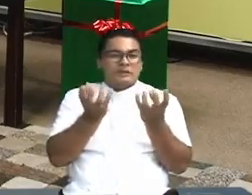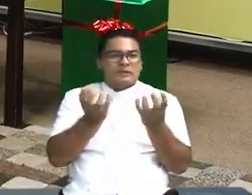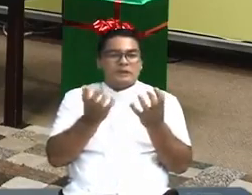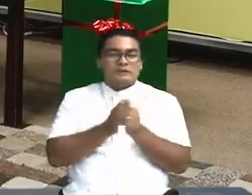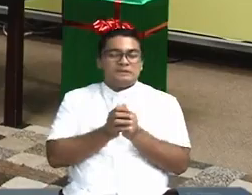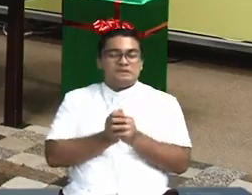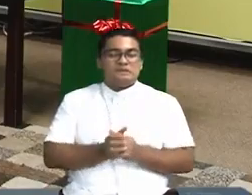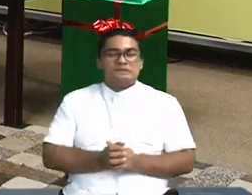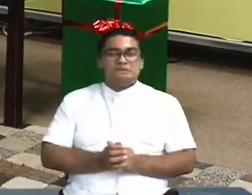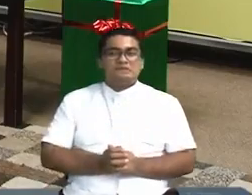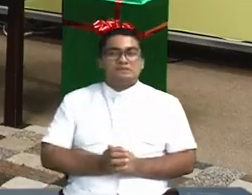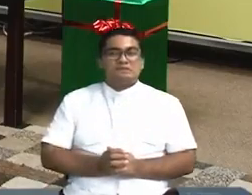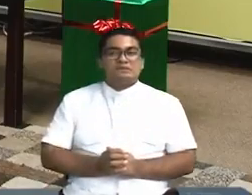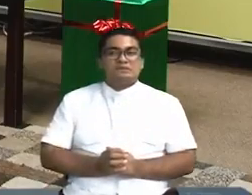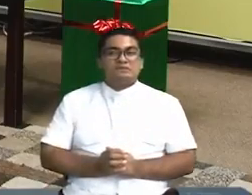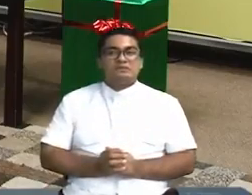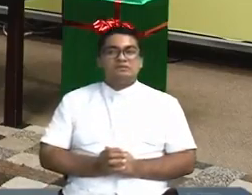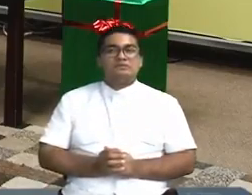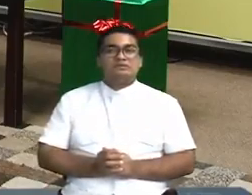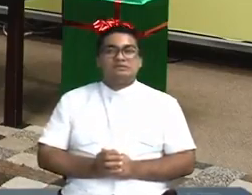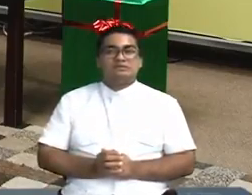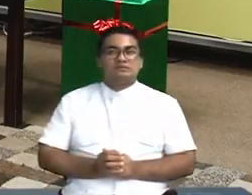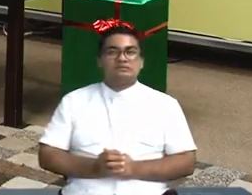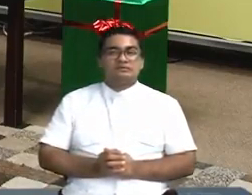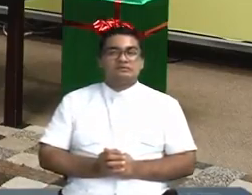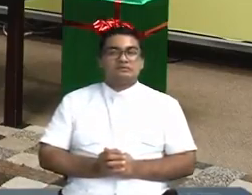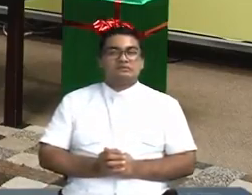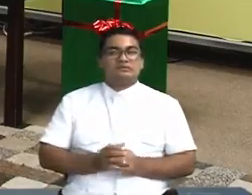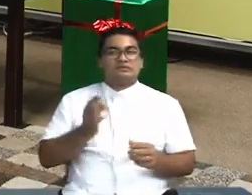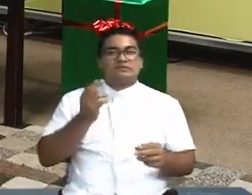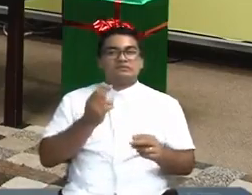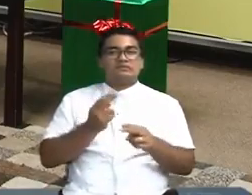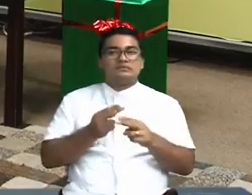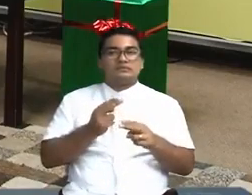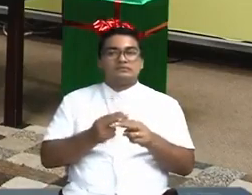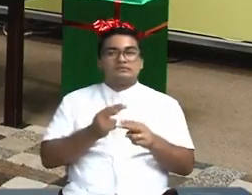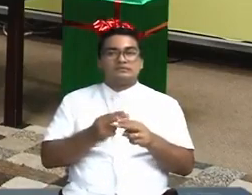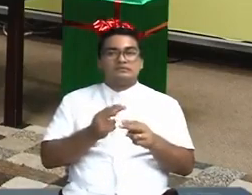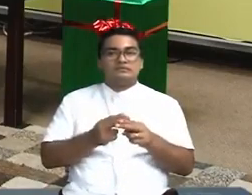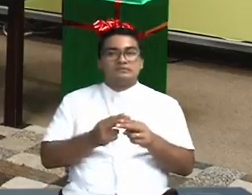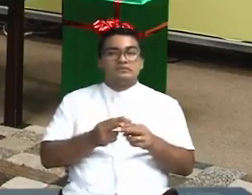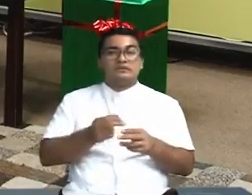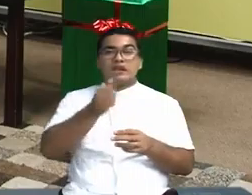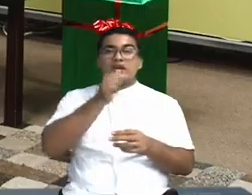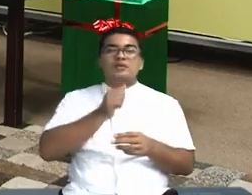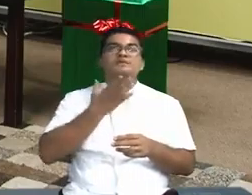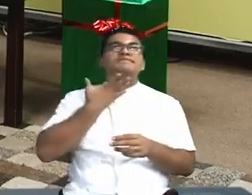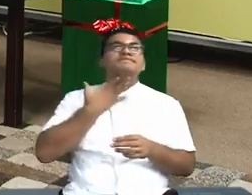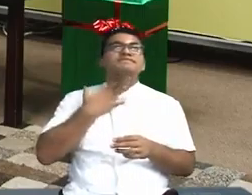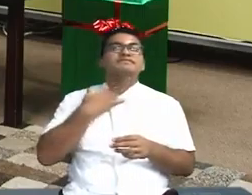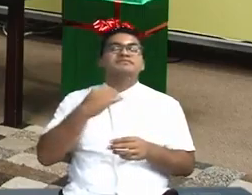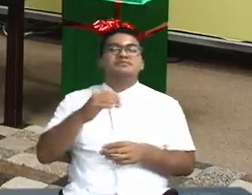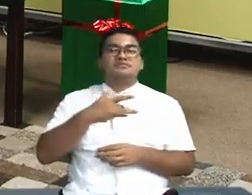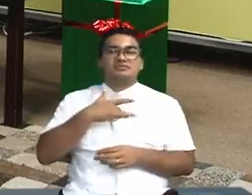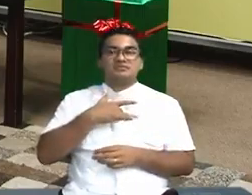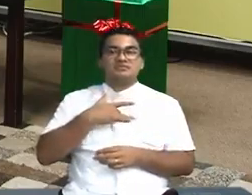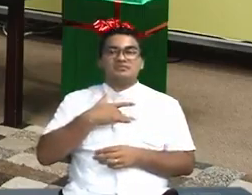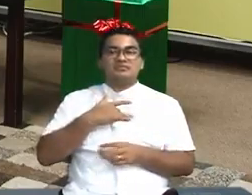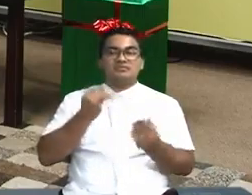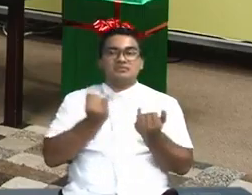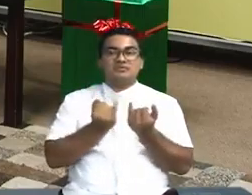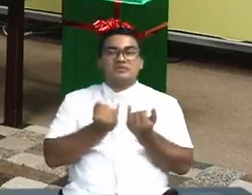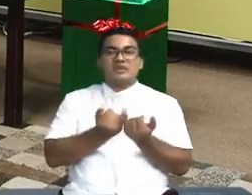Más que todo eso que hablas de que se rajan los labios, eso es producto de un proceso de deshidratación. Sí. ¿Ya? Entonces, el